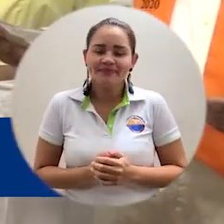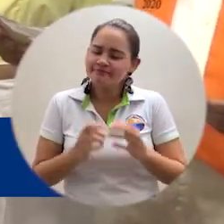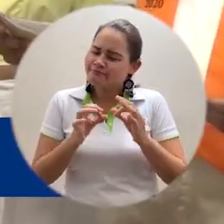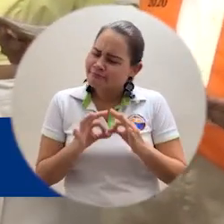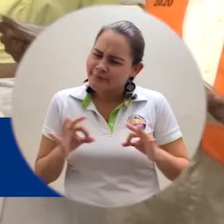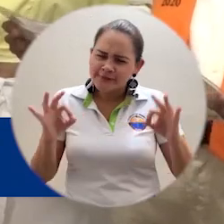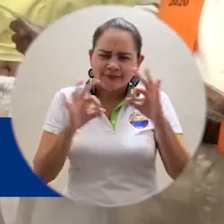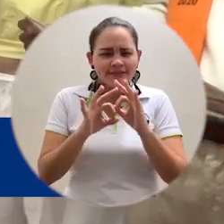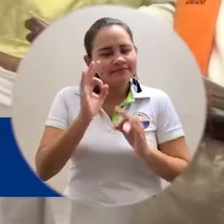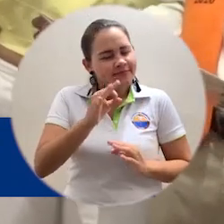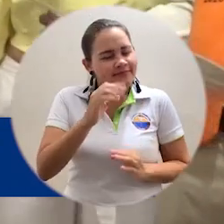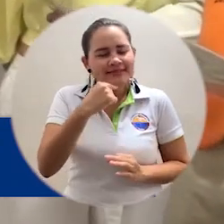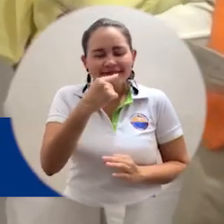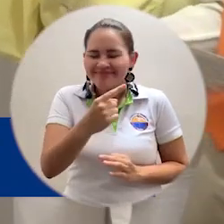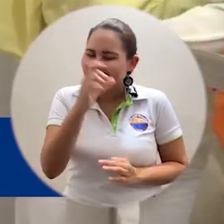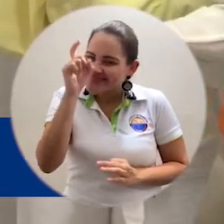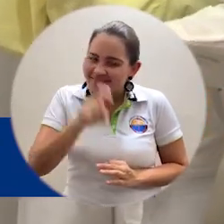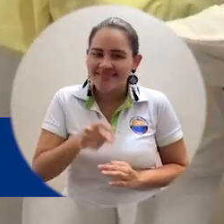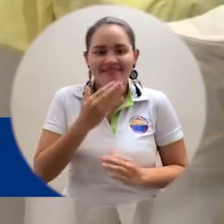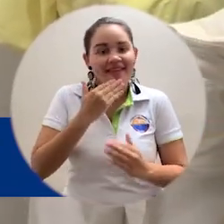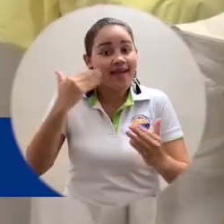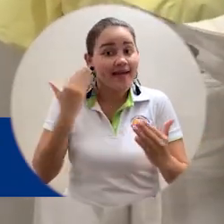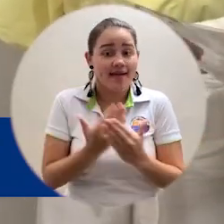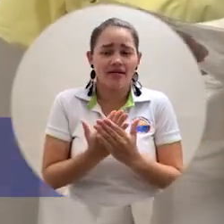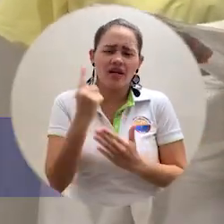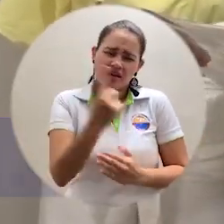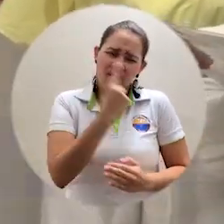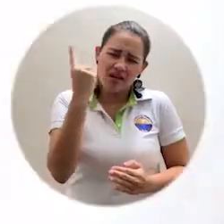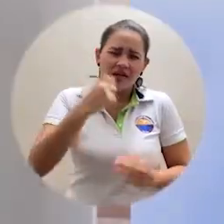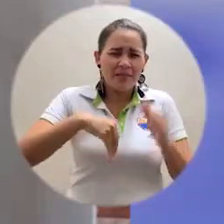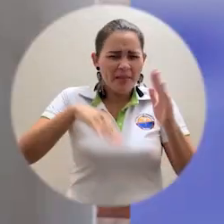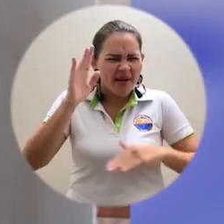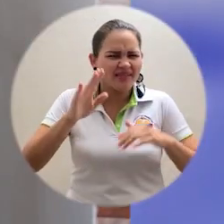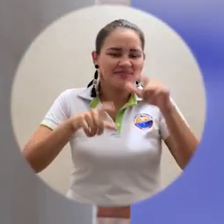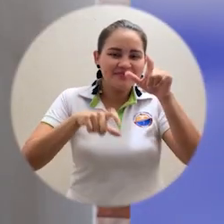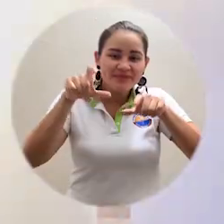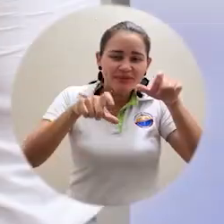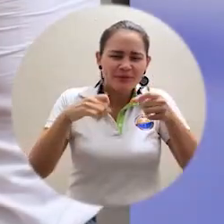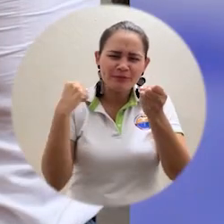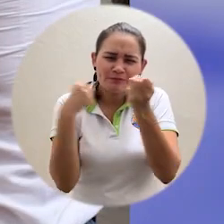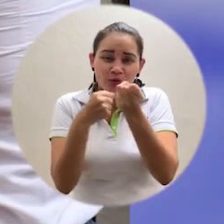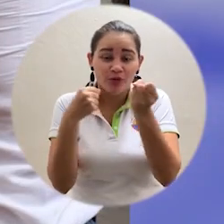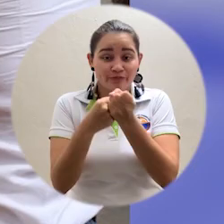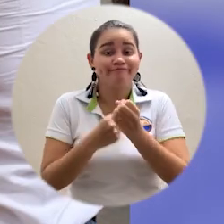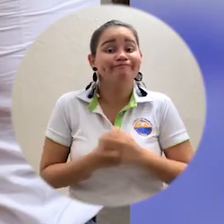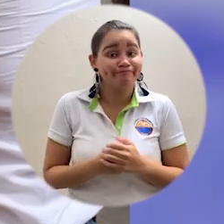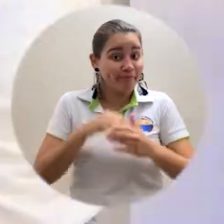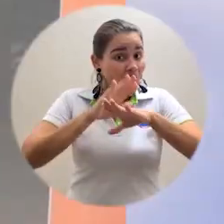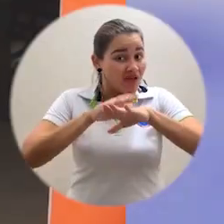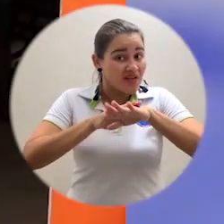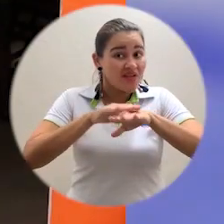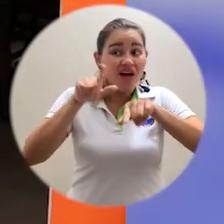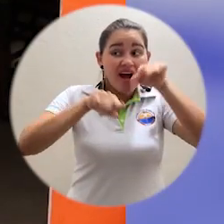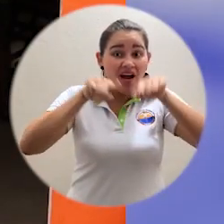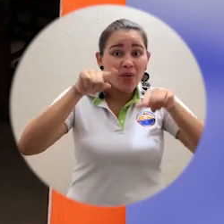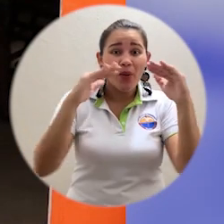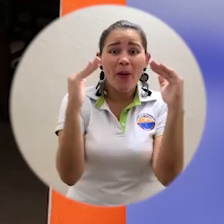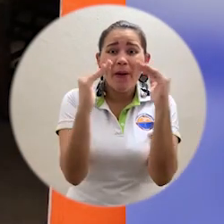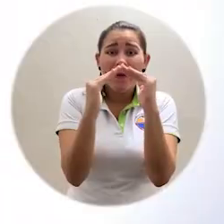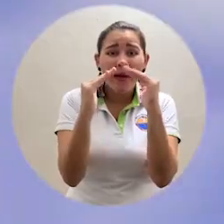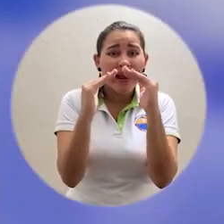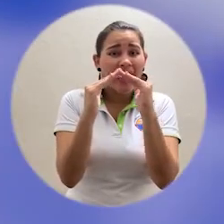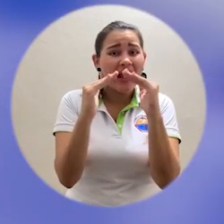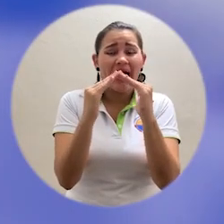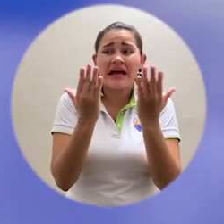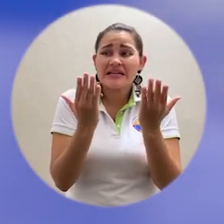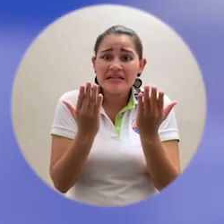mensaje a los graduandos siempre les digo, sean agradecidos con quienes han hecho lo posible para que lo tengan, porque en muchos hogares a veces es el primer título que